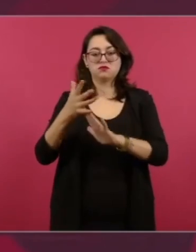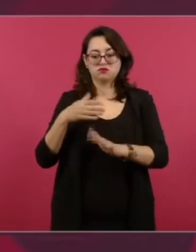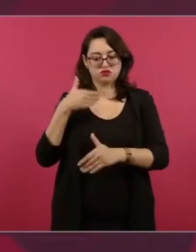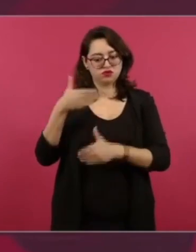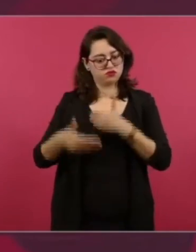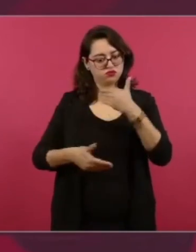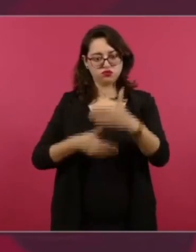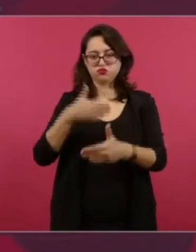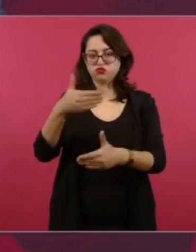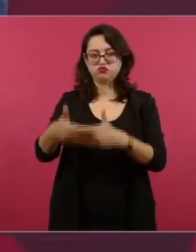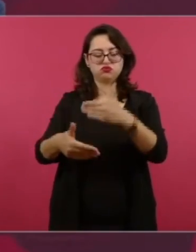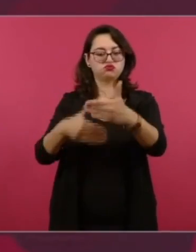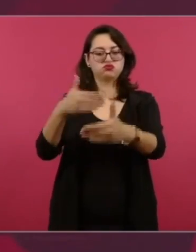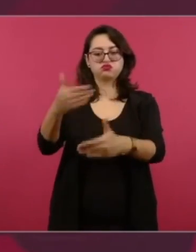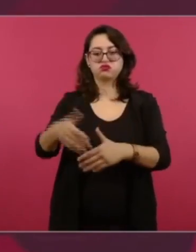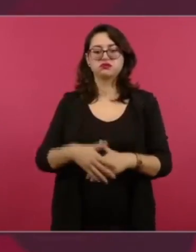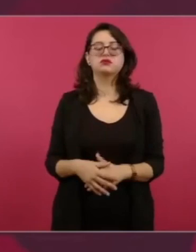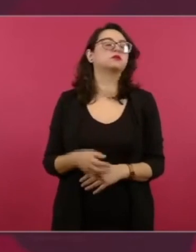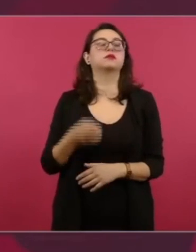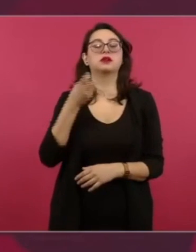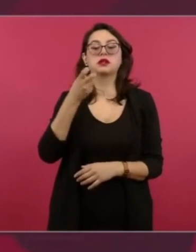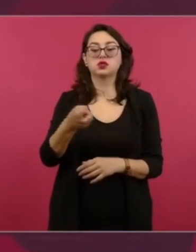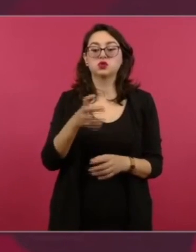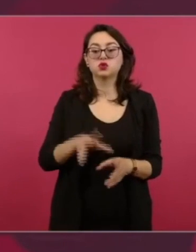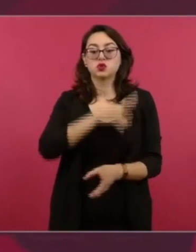Todo esto pues llena de